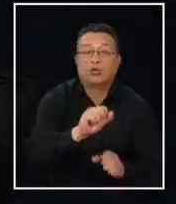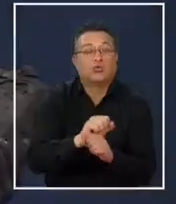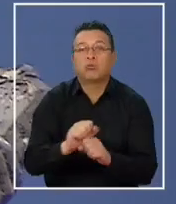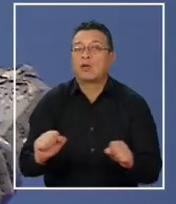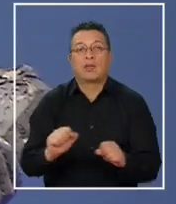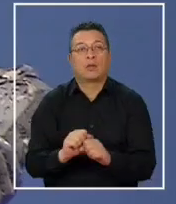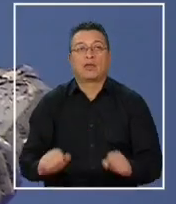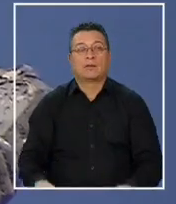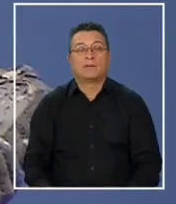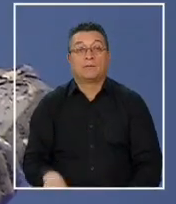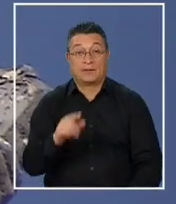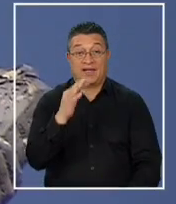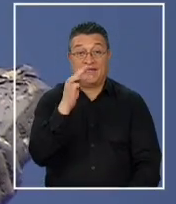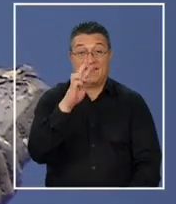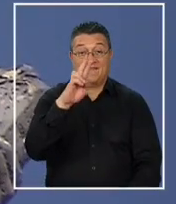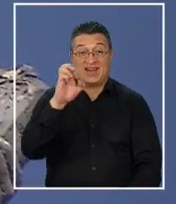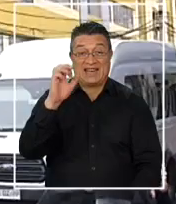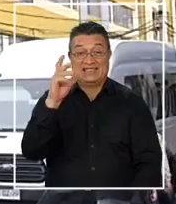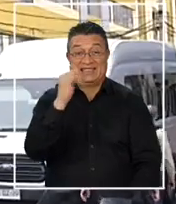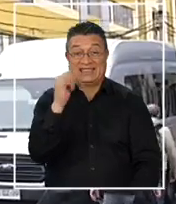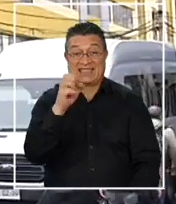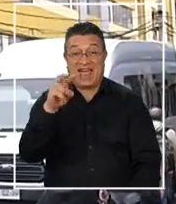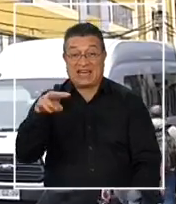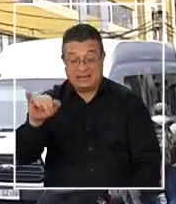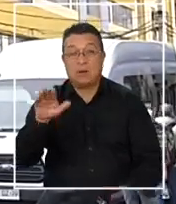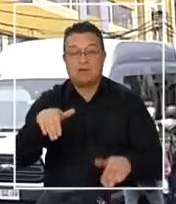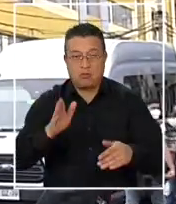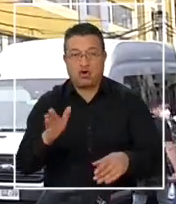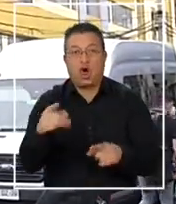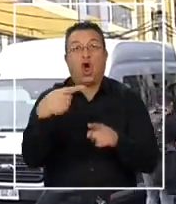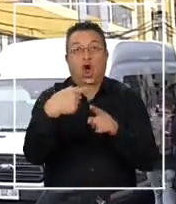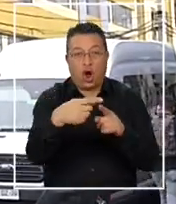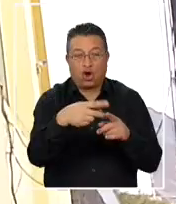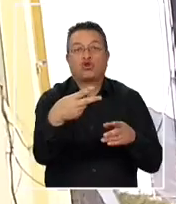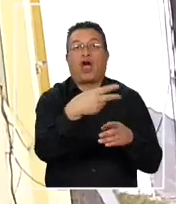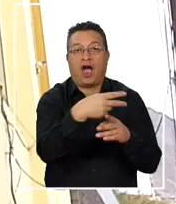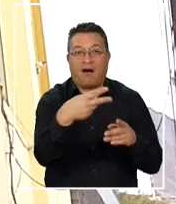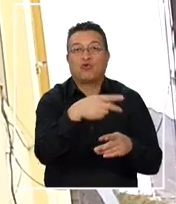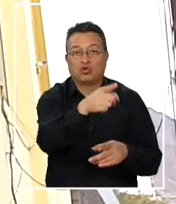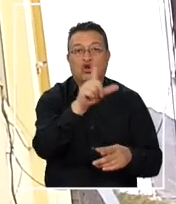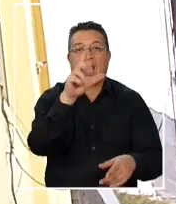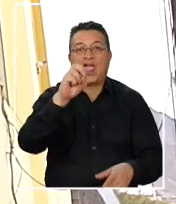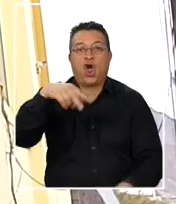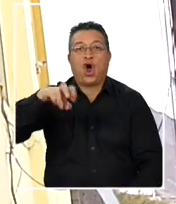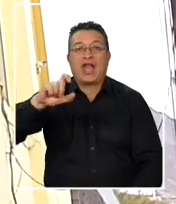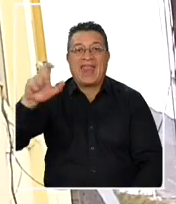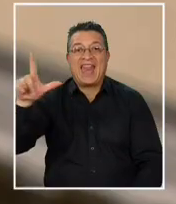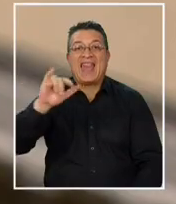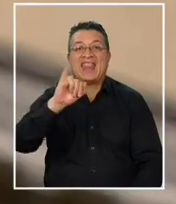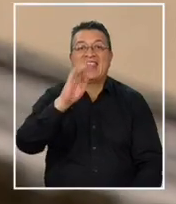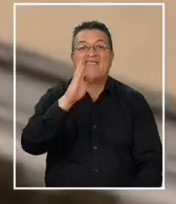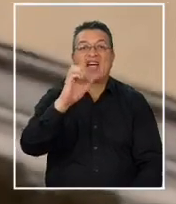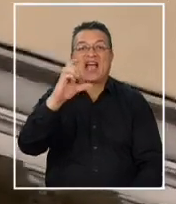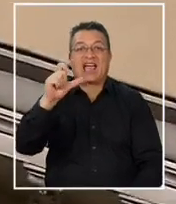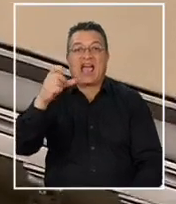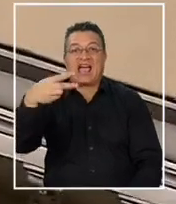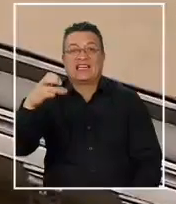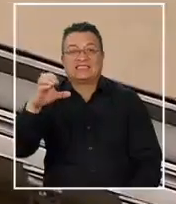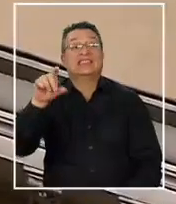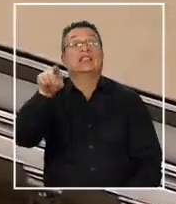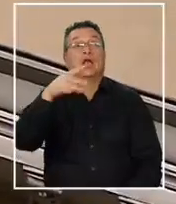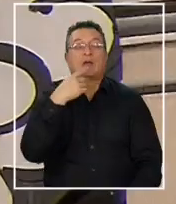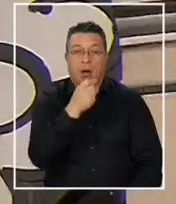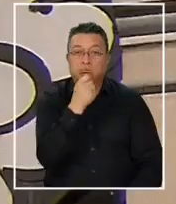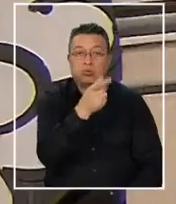realizar. El caso de Franzani sigue en investigación, pero otros abusos de Leonel Ibacache fueron ratificados por un juicio administrativo